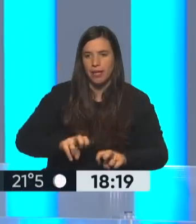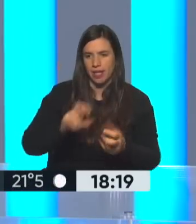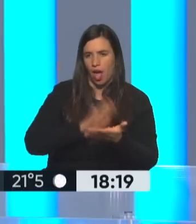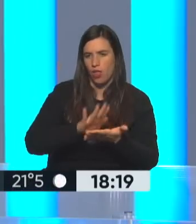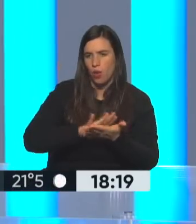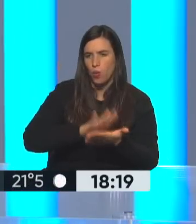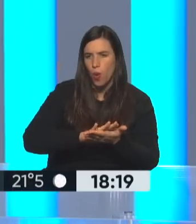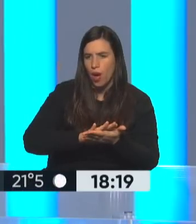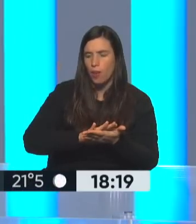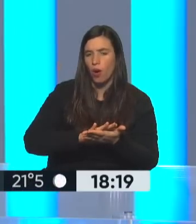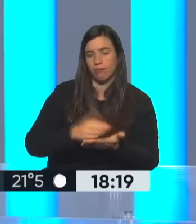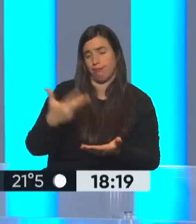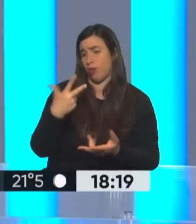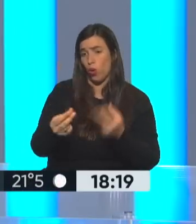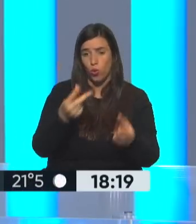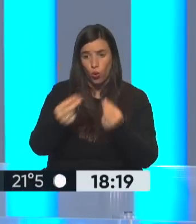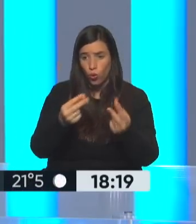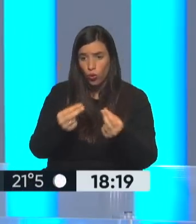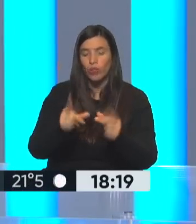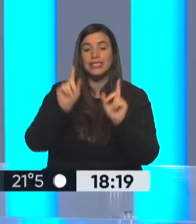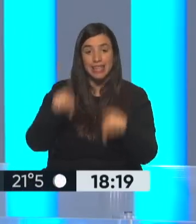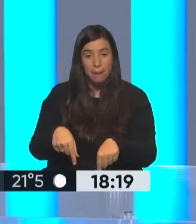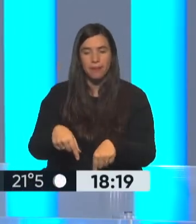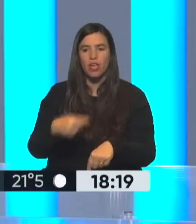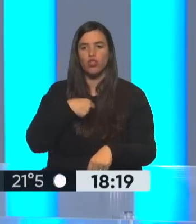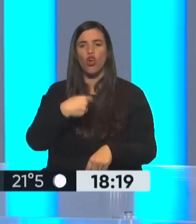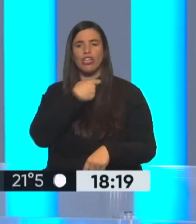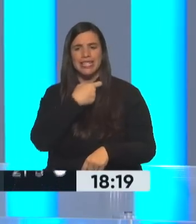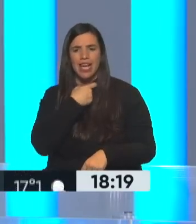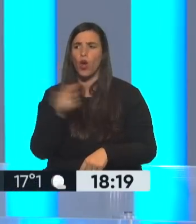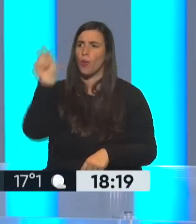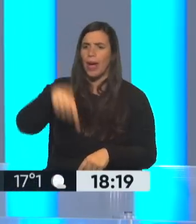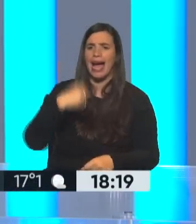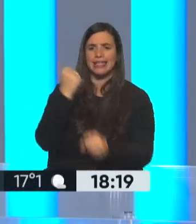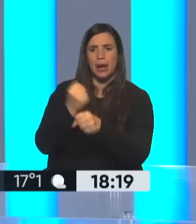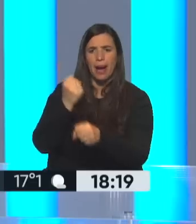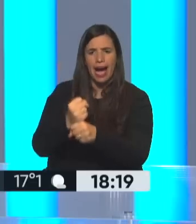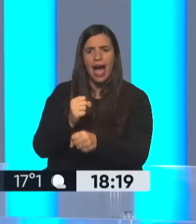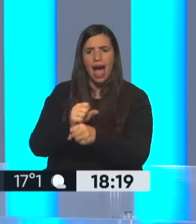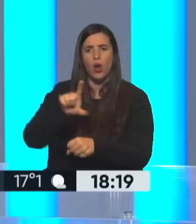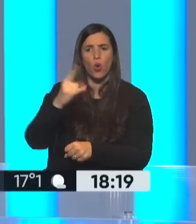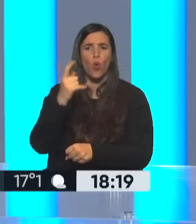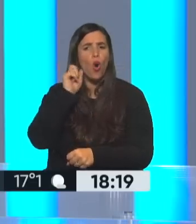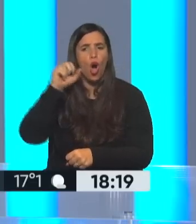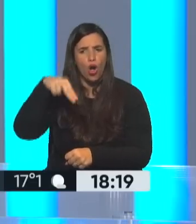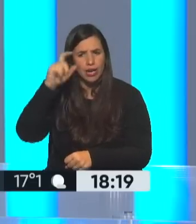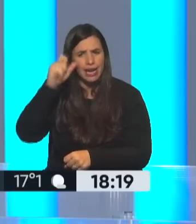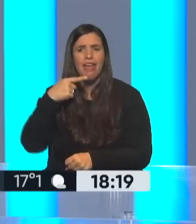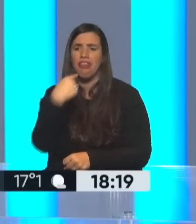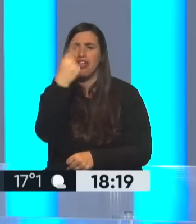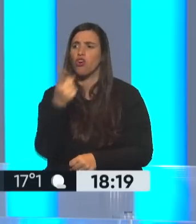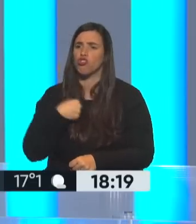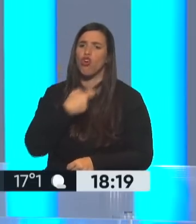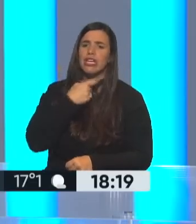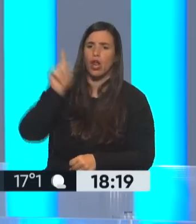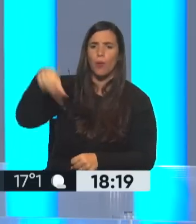consejero de la magistratura, Alberto Lugones, que dijo: yo quiero que venga a trabajar al Consejo, mándenmelo como adscripto, y solo le